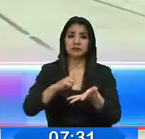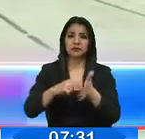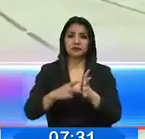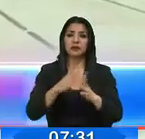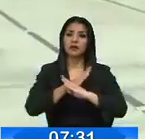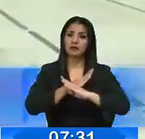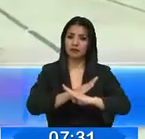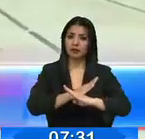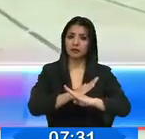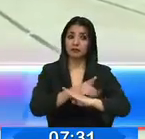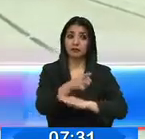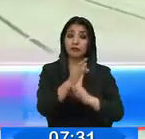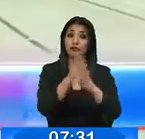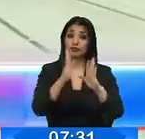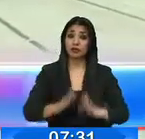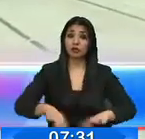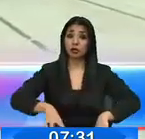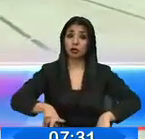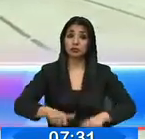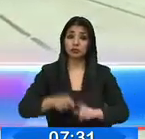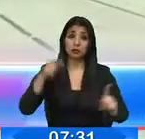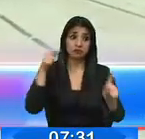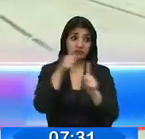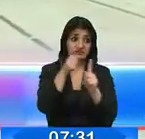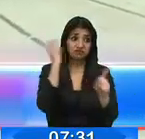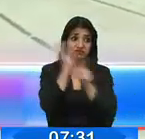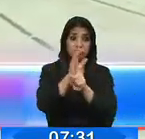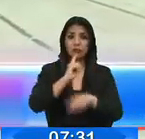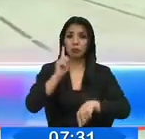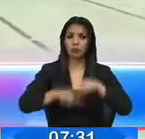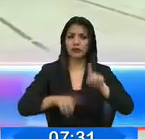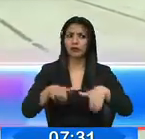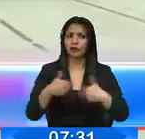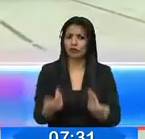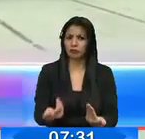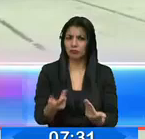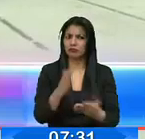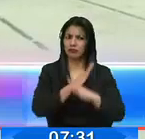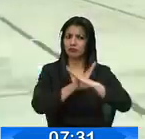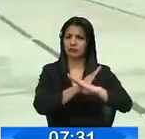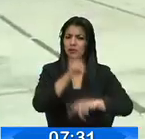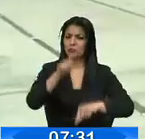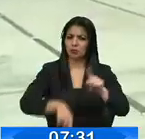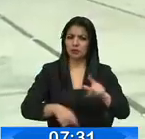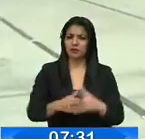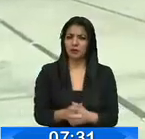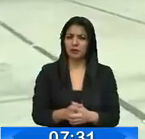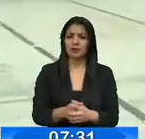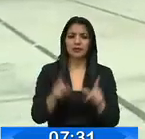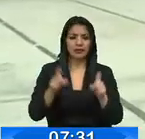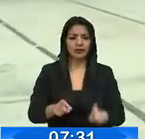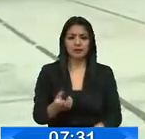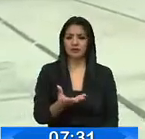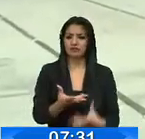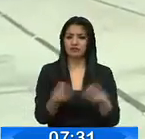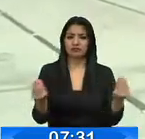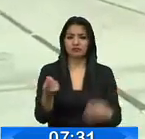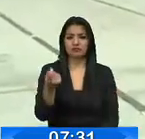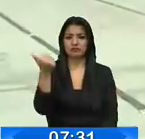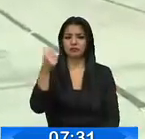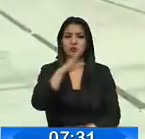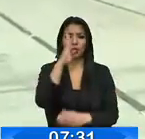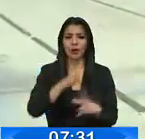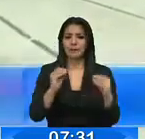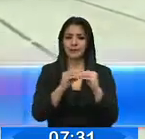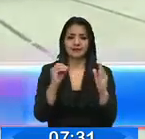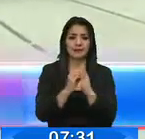o blindar a funcionarios corruptos. Yo creo que hay que decirlo claro. Si me parece que esta figura debió desaparecer y no debe aplicarse nunca